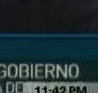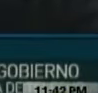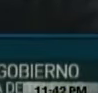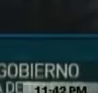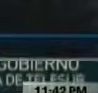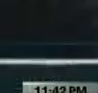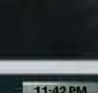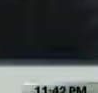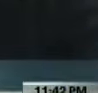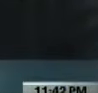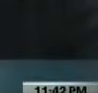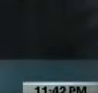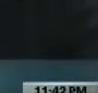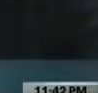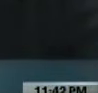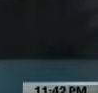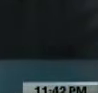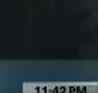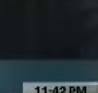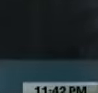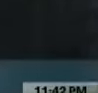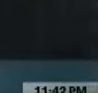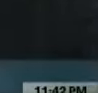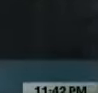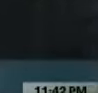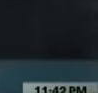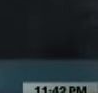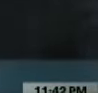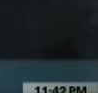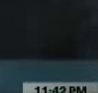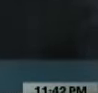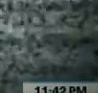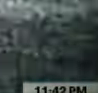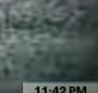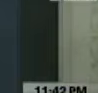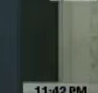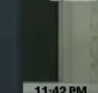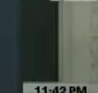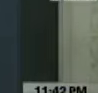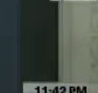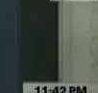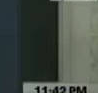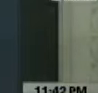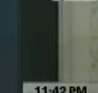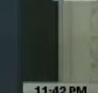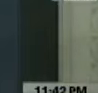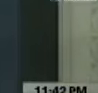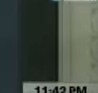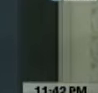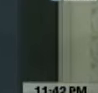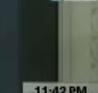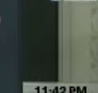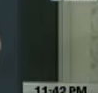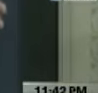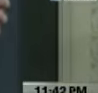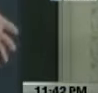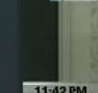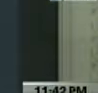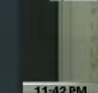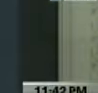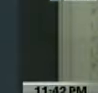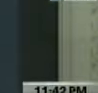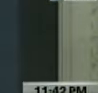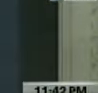programación y estábamos con un riesgo económico serio, estábamos con la cuestión de austeridad. Y yo en lo personal me voy a meter siquiera con opinar